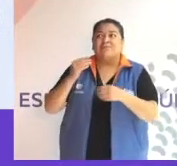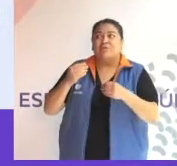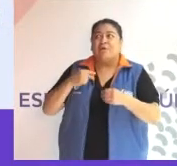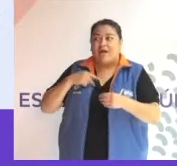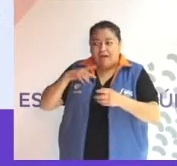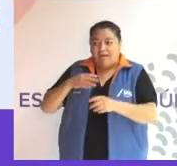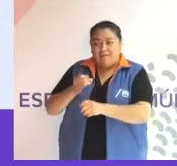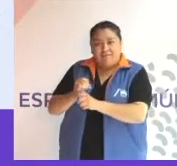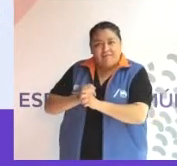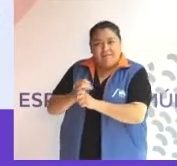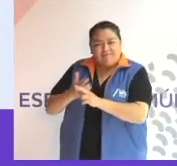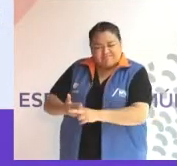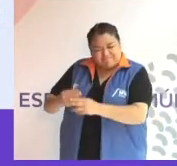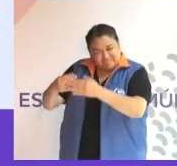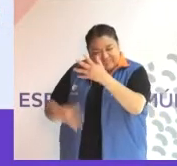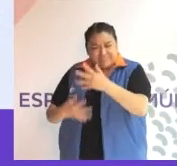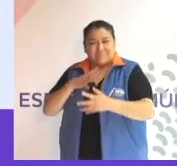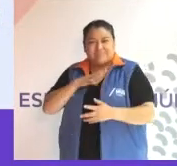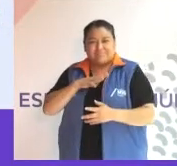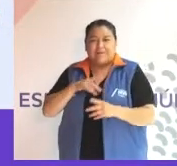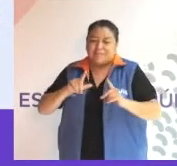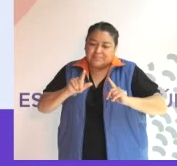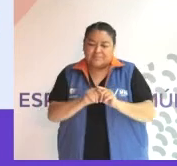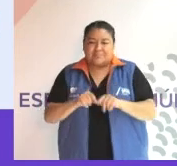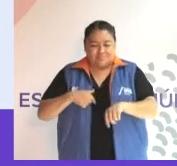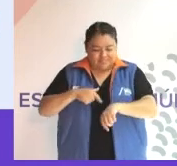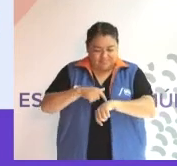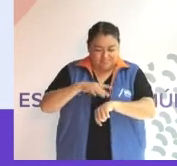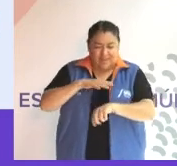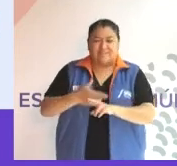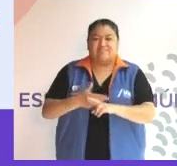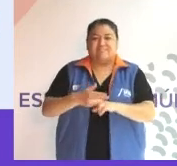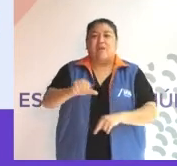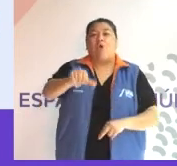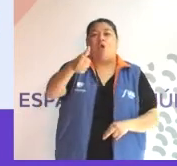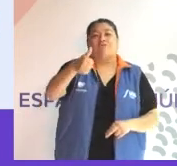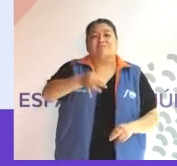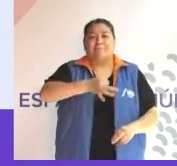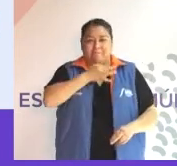hablen los demás. Nos quedan 11 minutos.